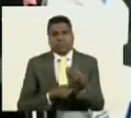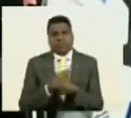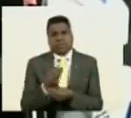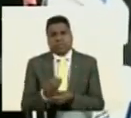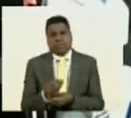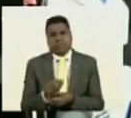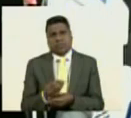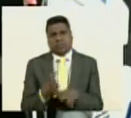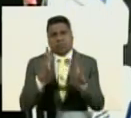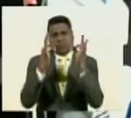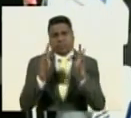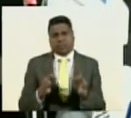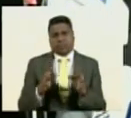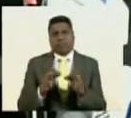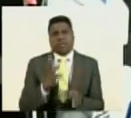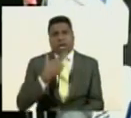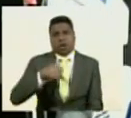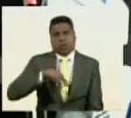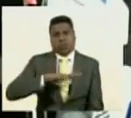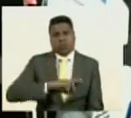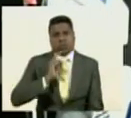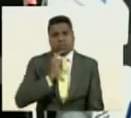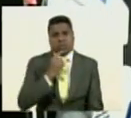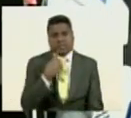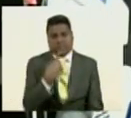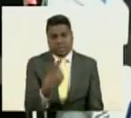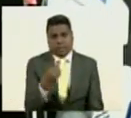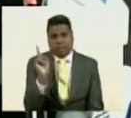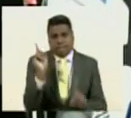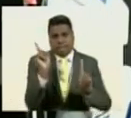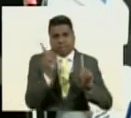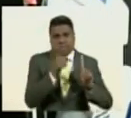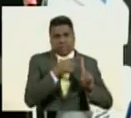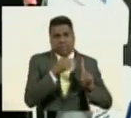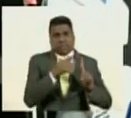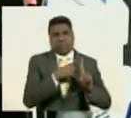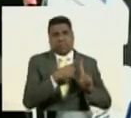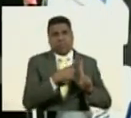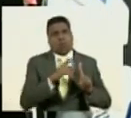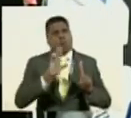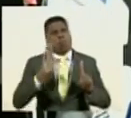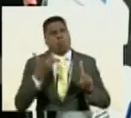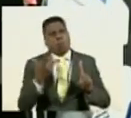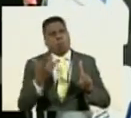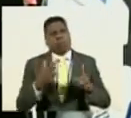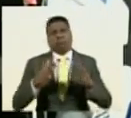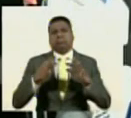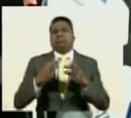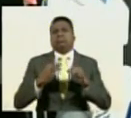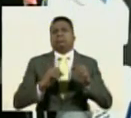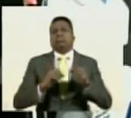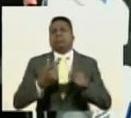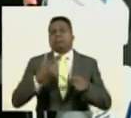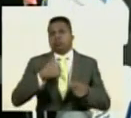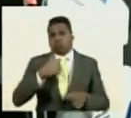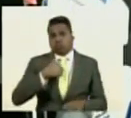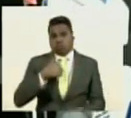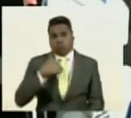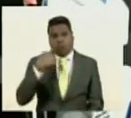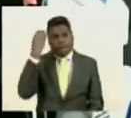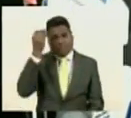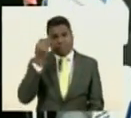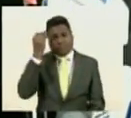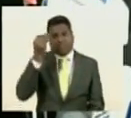cabalmente. Nosotros señalamos desde el principio cuál era nuestra posición. Dijimos